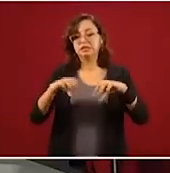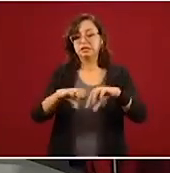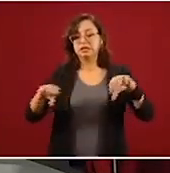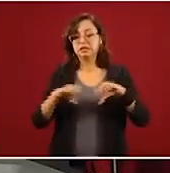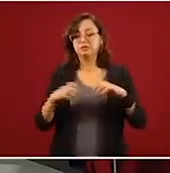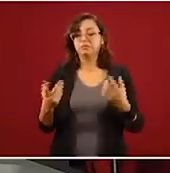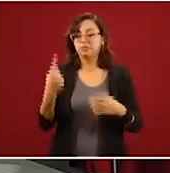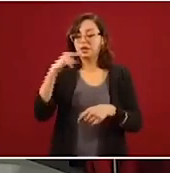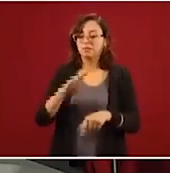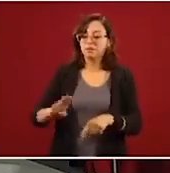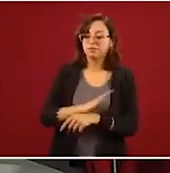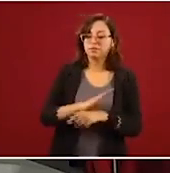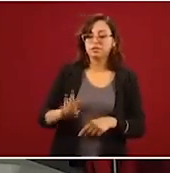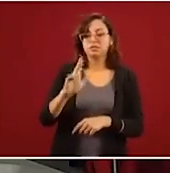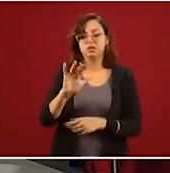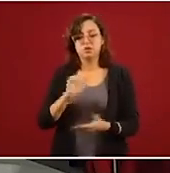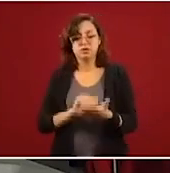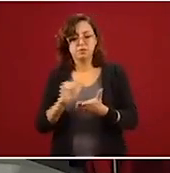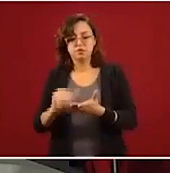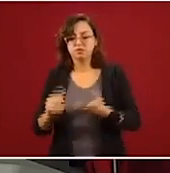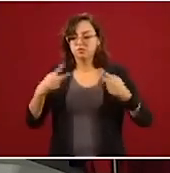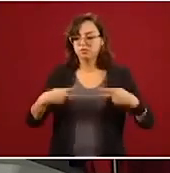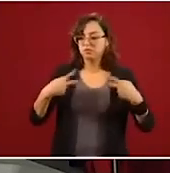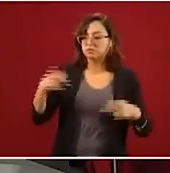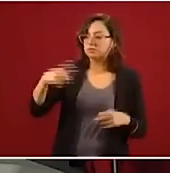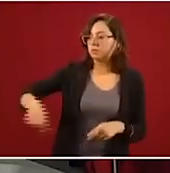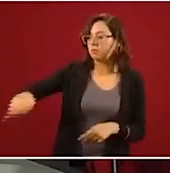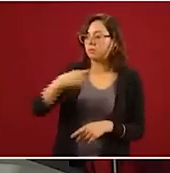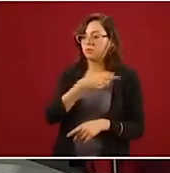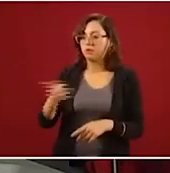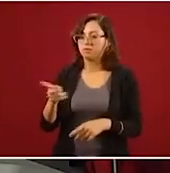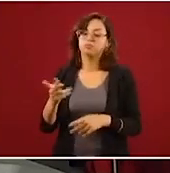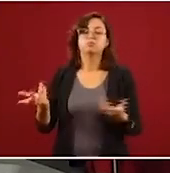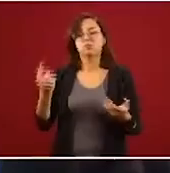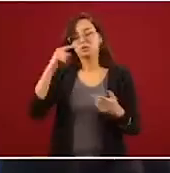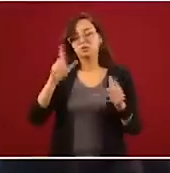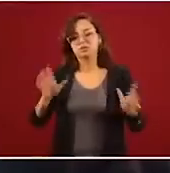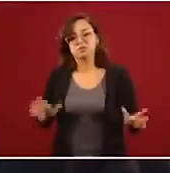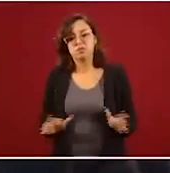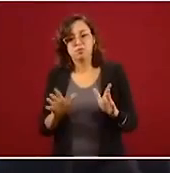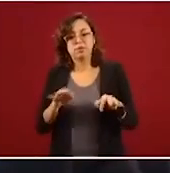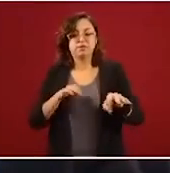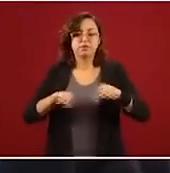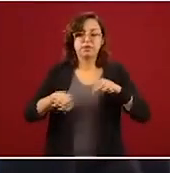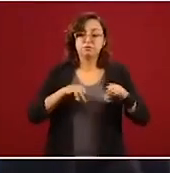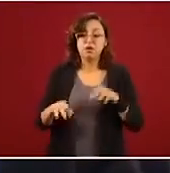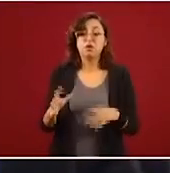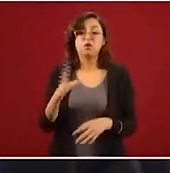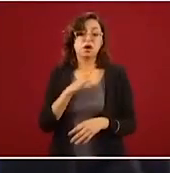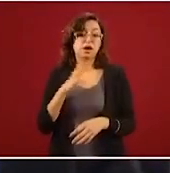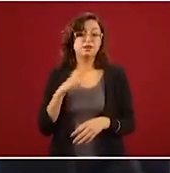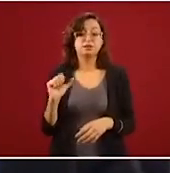50 millones de personas en niveles de pobrezas mediante la creación de empleos, ¿existe alguna prioridad